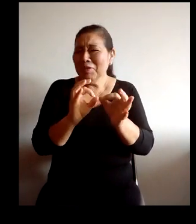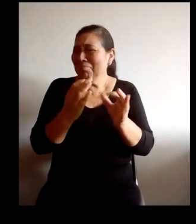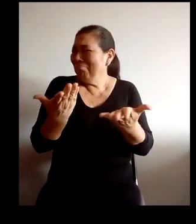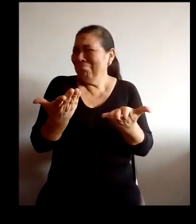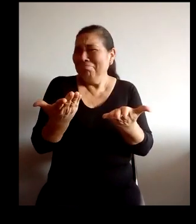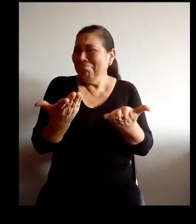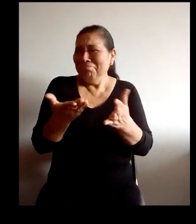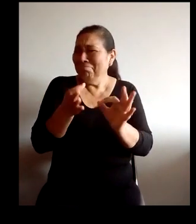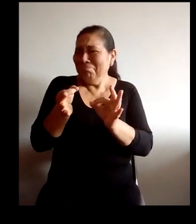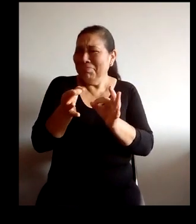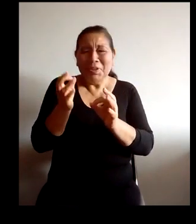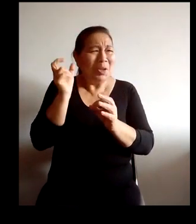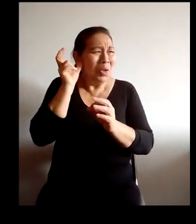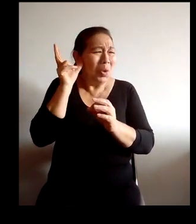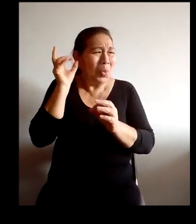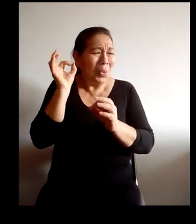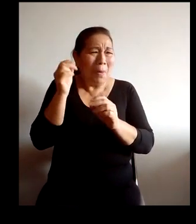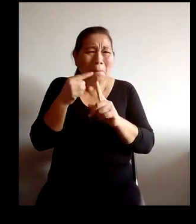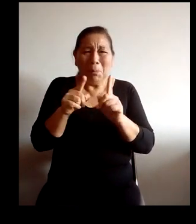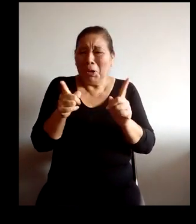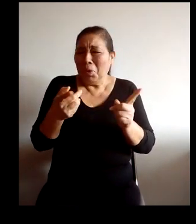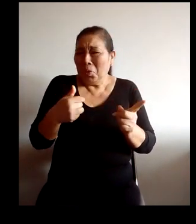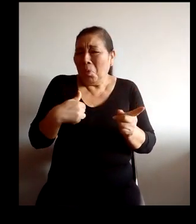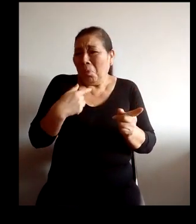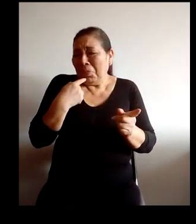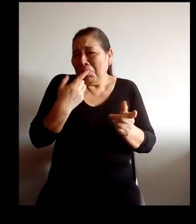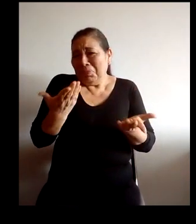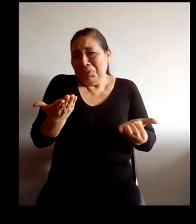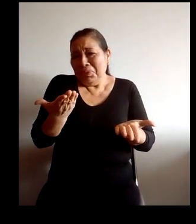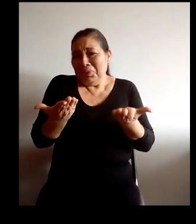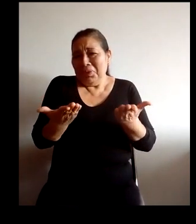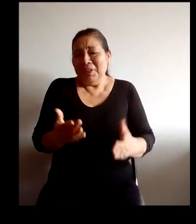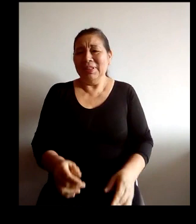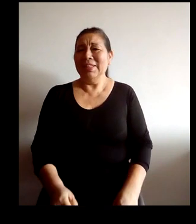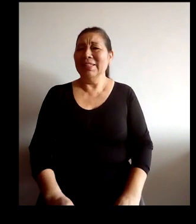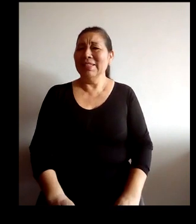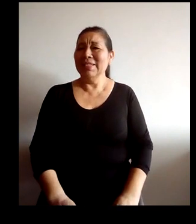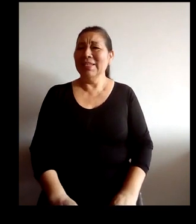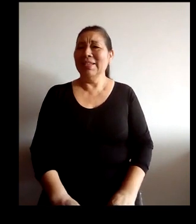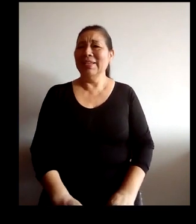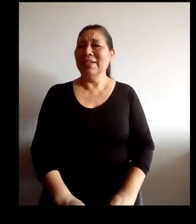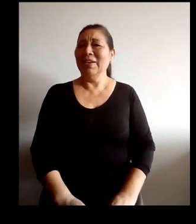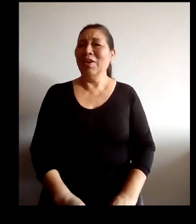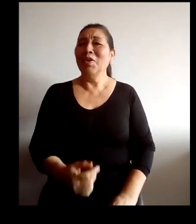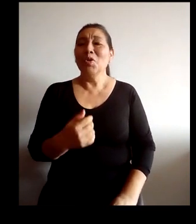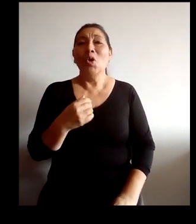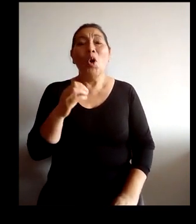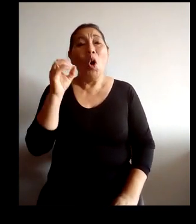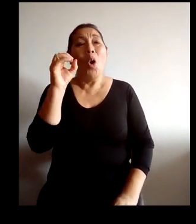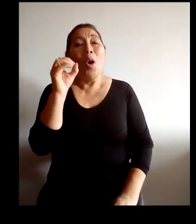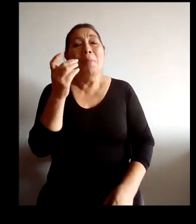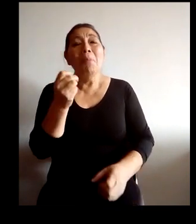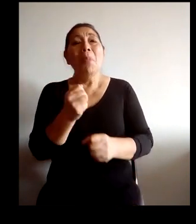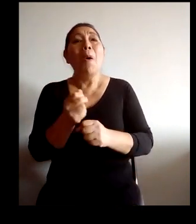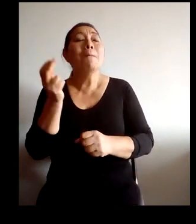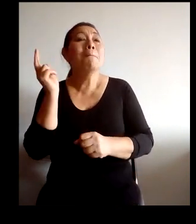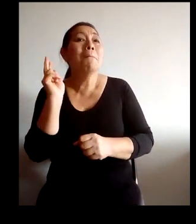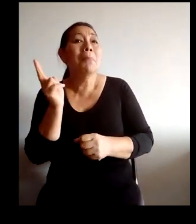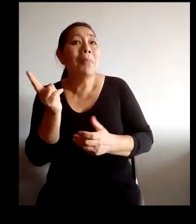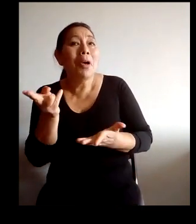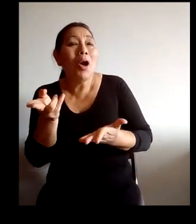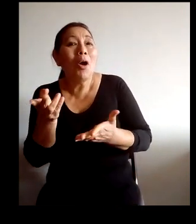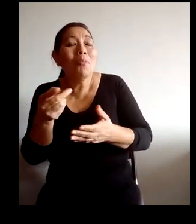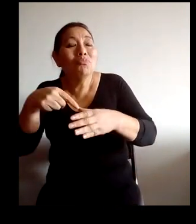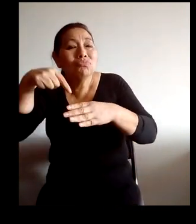sentido. Ocupación, maestro perforista. Entonces yo me pongo a pensar, ¿un maestro perforista no está